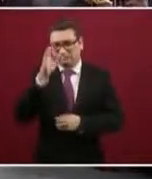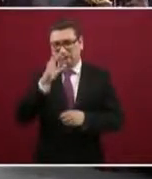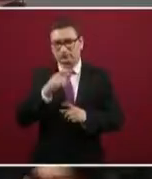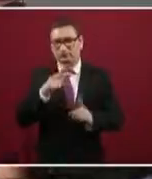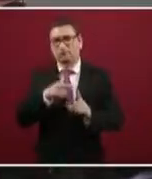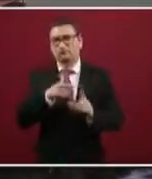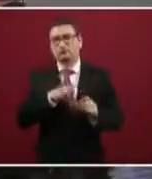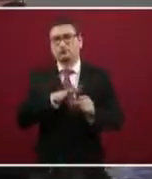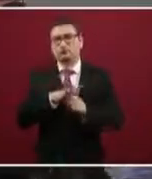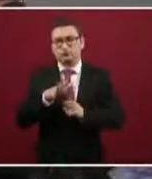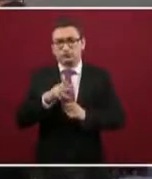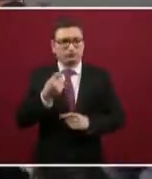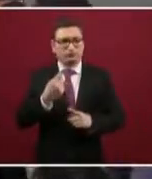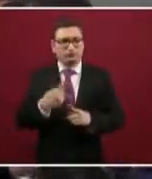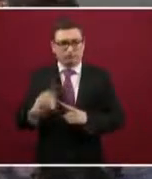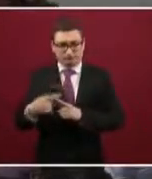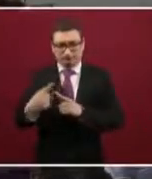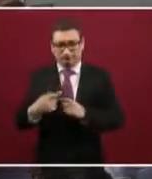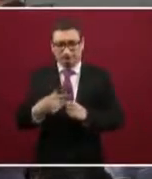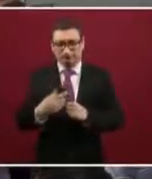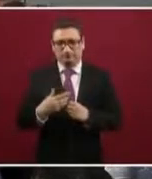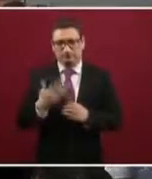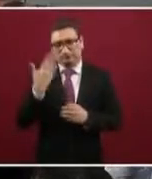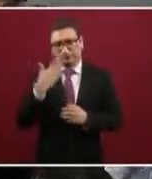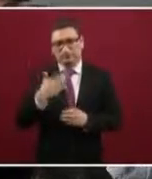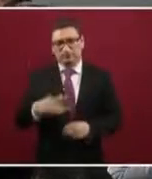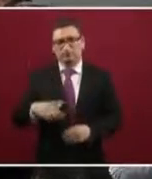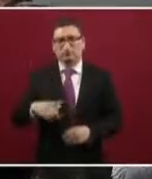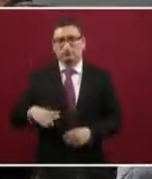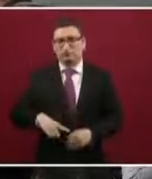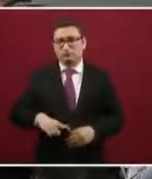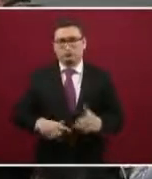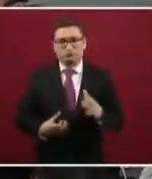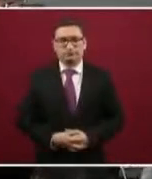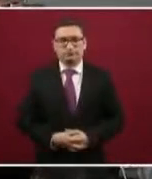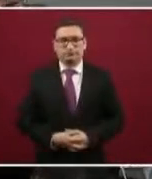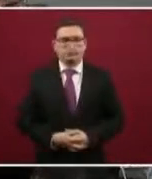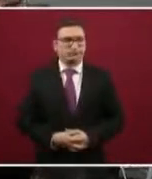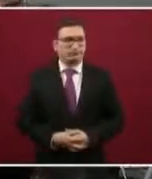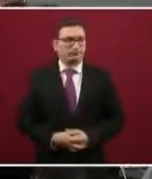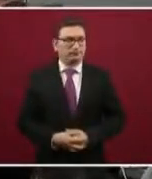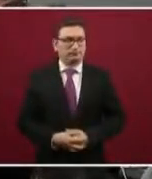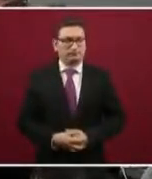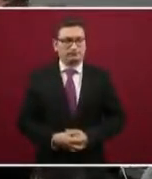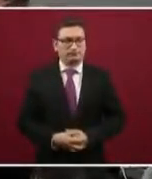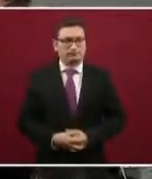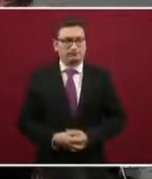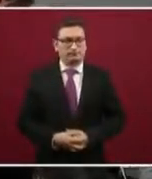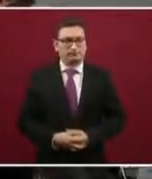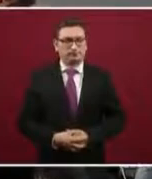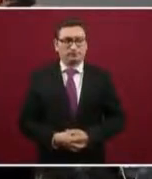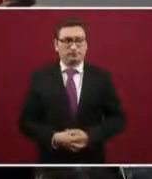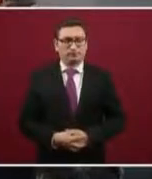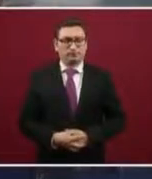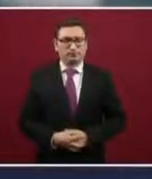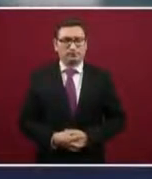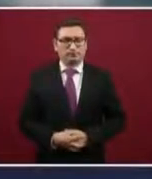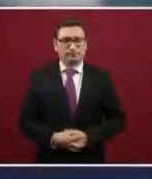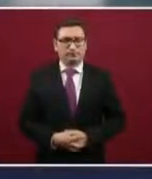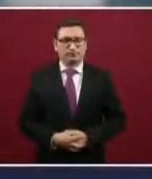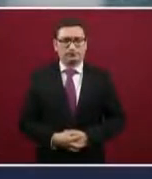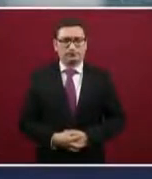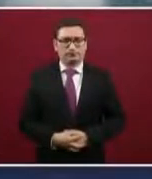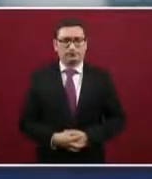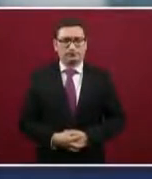las humanidades, las tecnologías en este nuevo régimen, en esta cuarta transformación. Los avances científicos han creado nuevas oportunidades